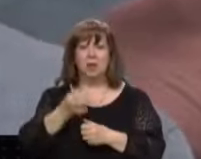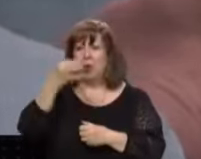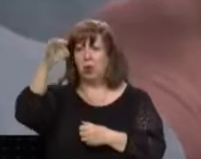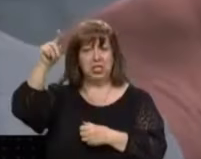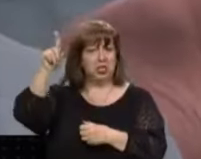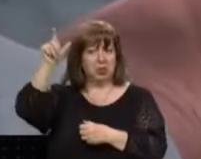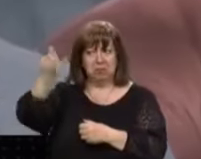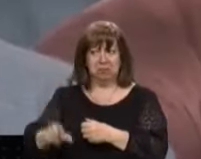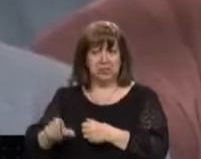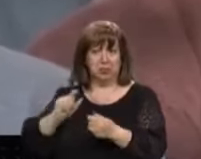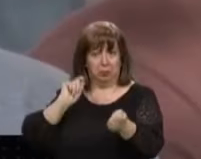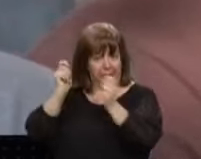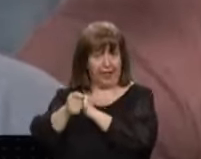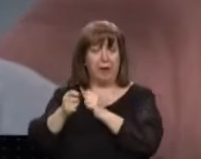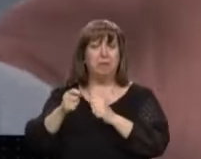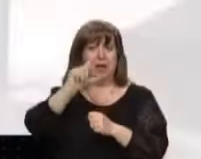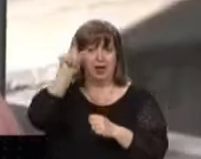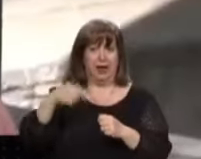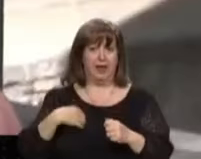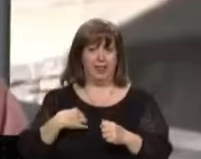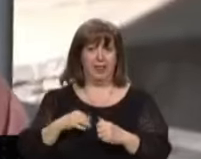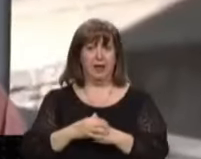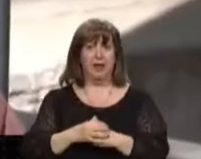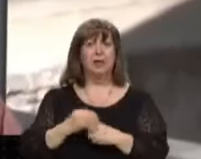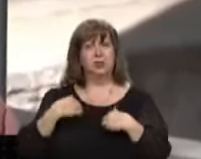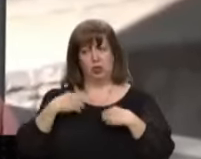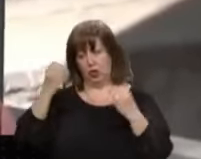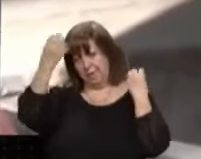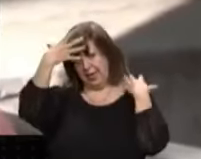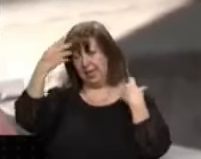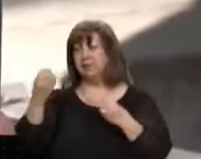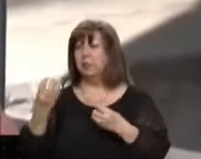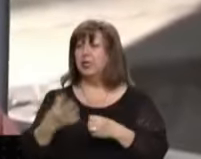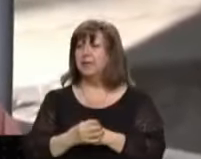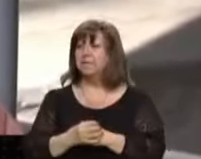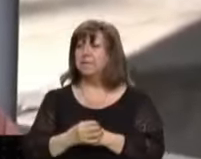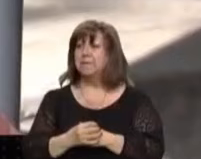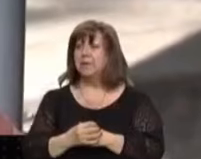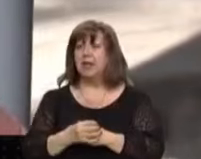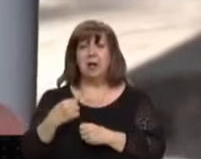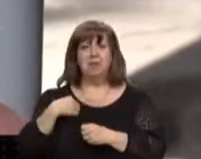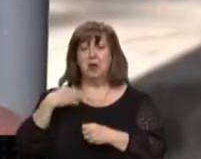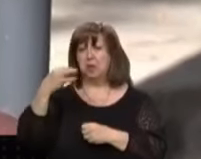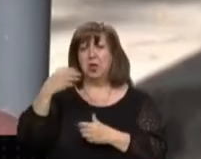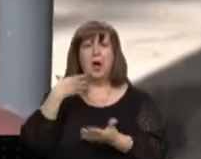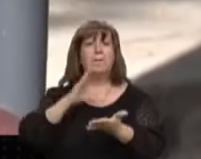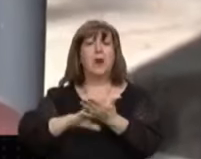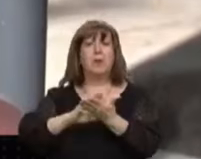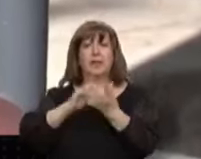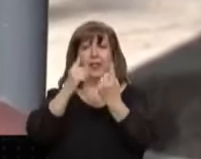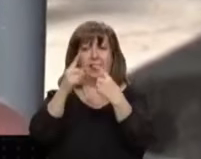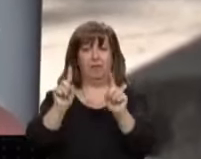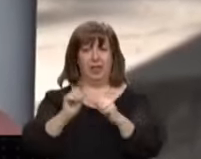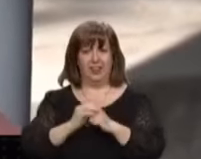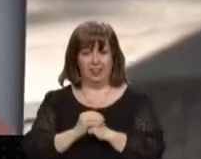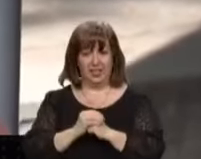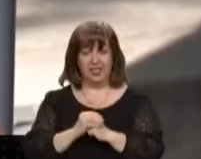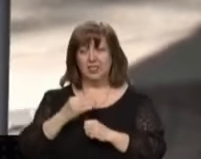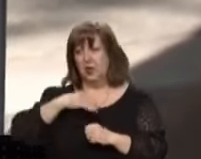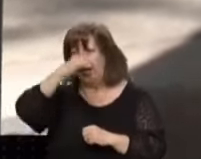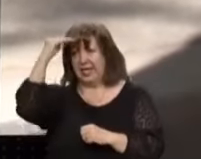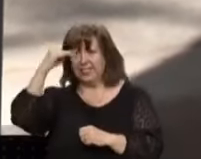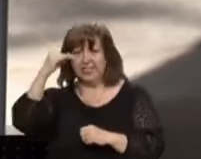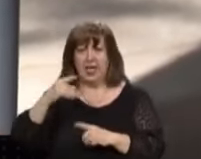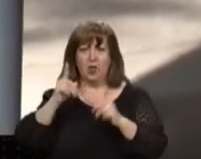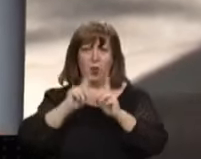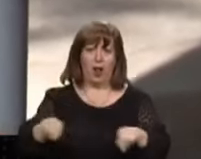puede dar hacer algo con la situación del país Javier Miley Por qué Porque es el único que propone algo distinto ya estamos hartos de lo